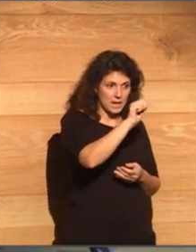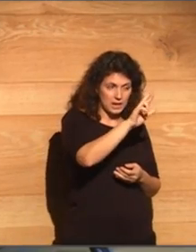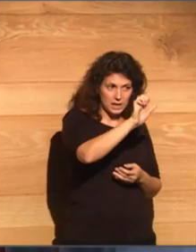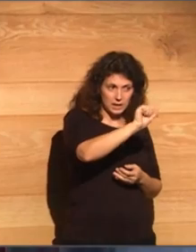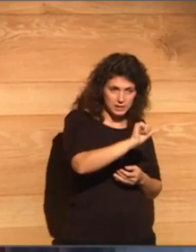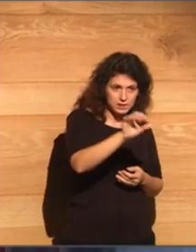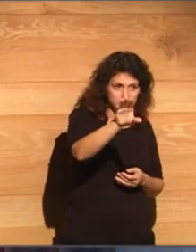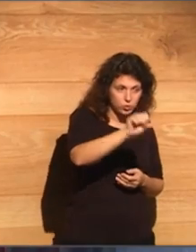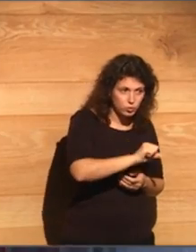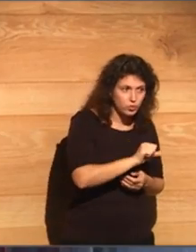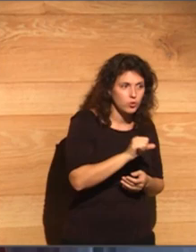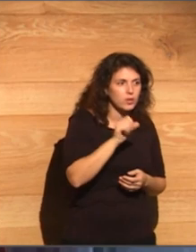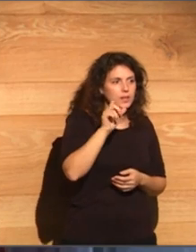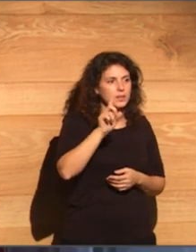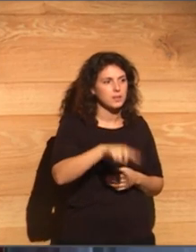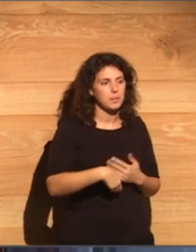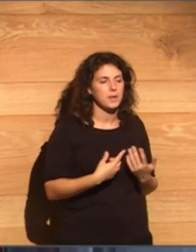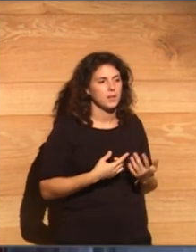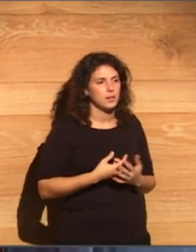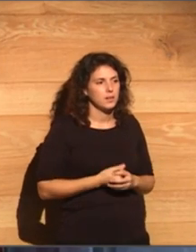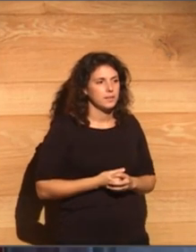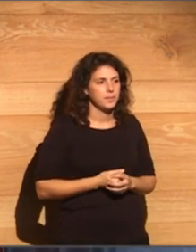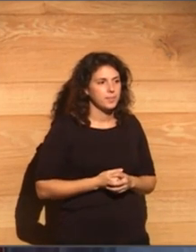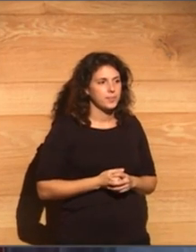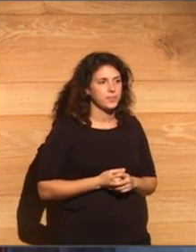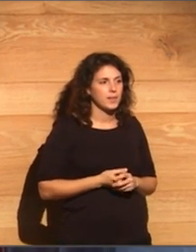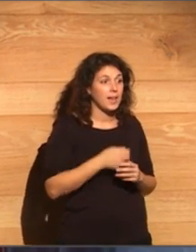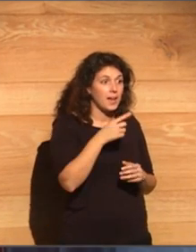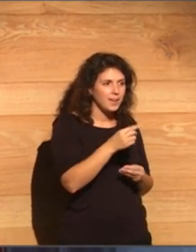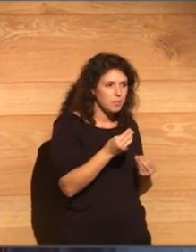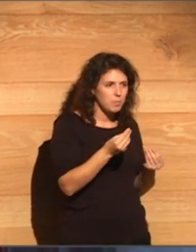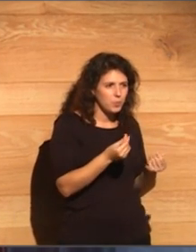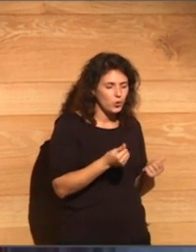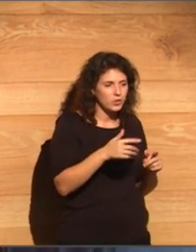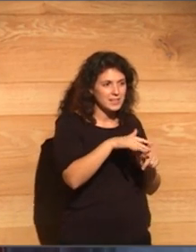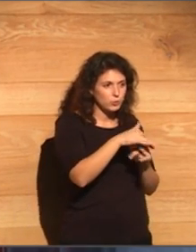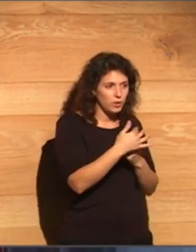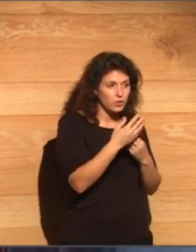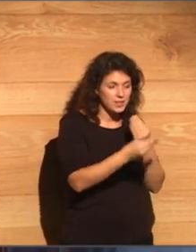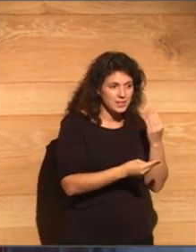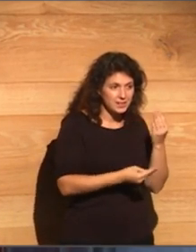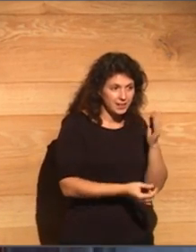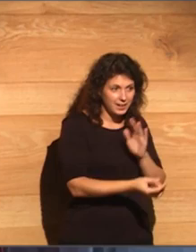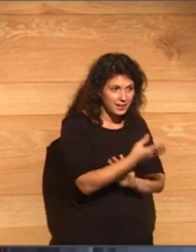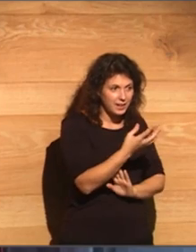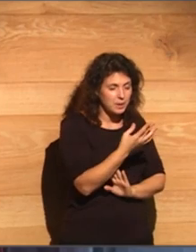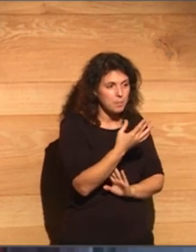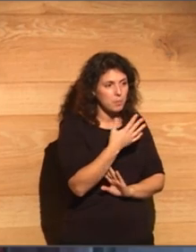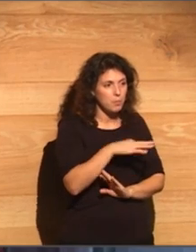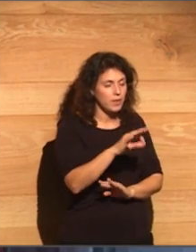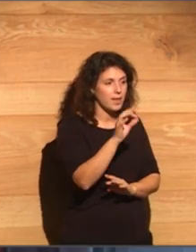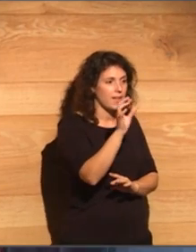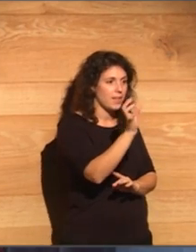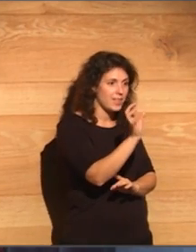Sí, que es muy caduco y que genera situaciones que sí nos parecen mal en el cine